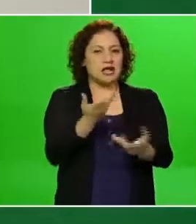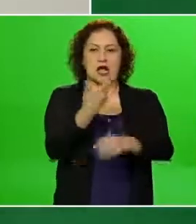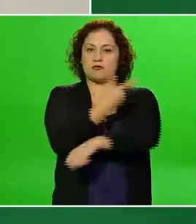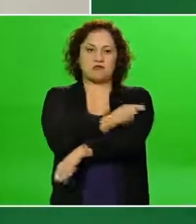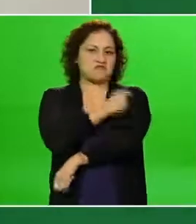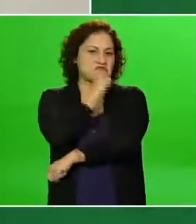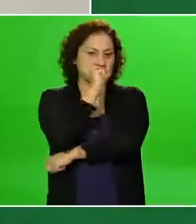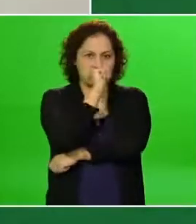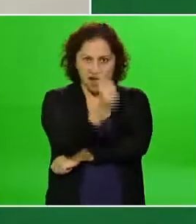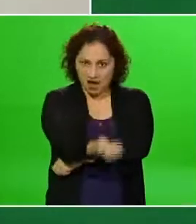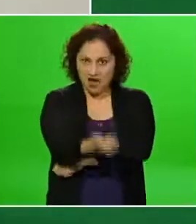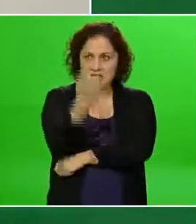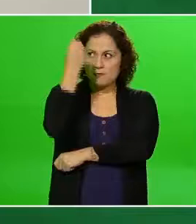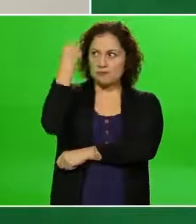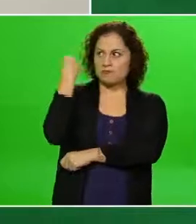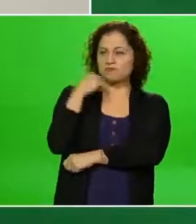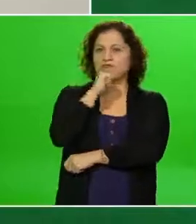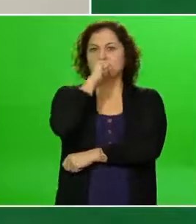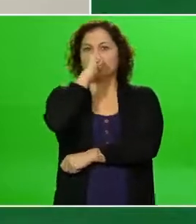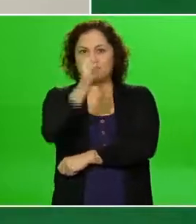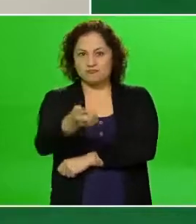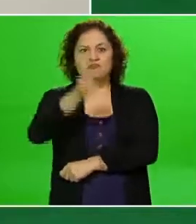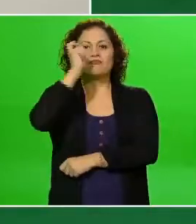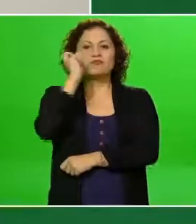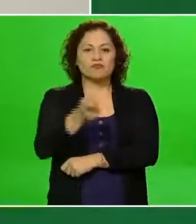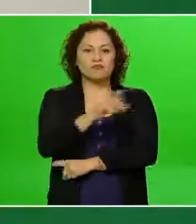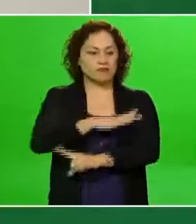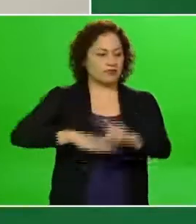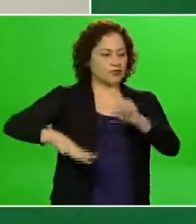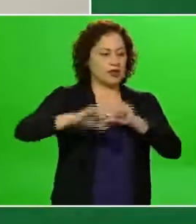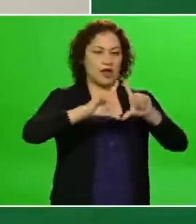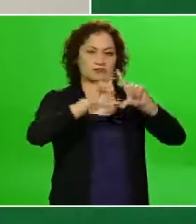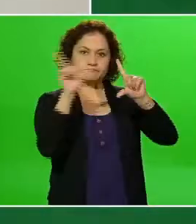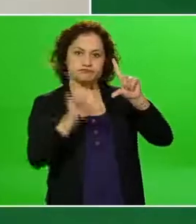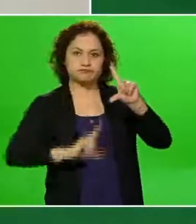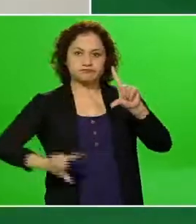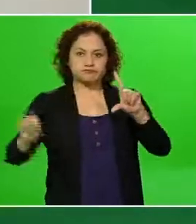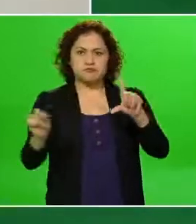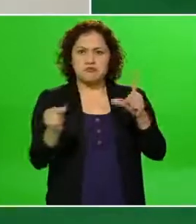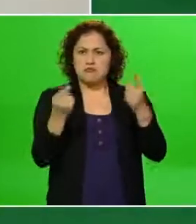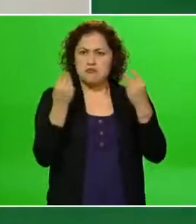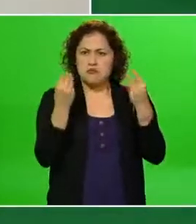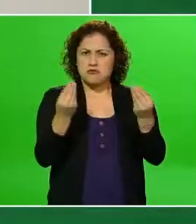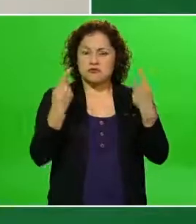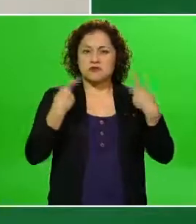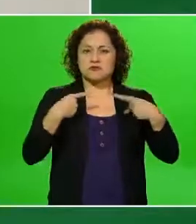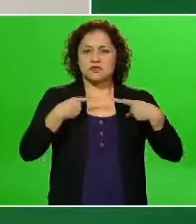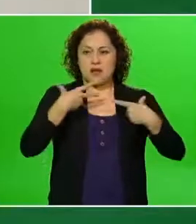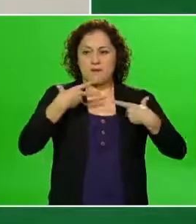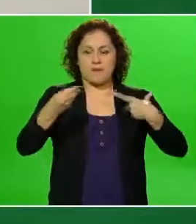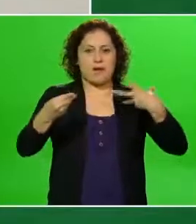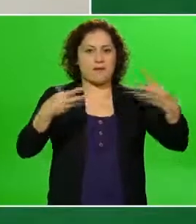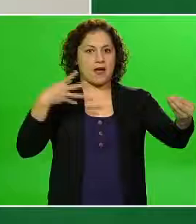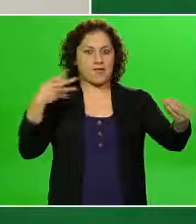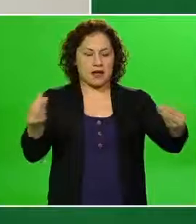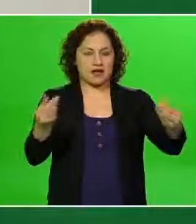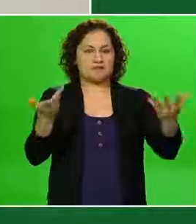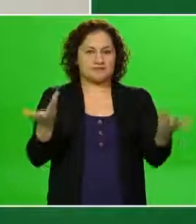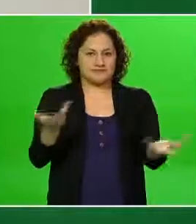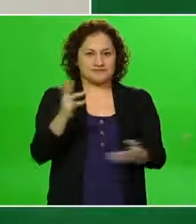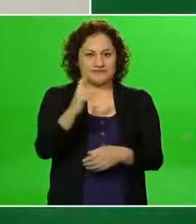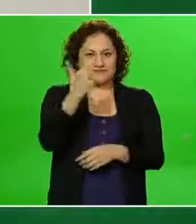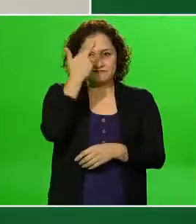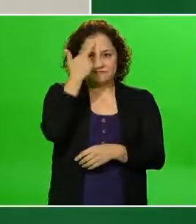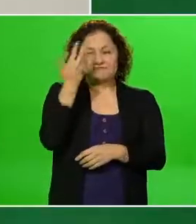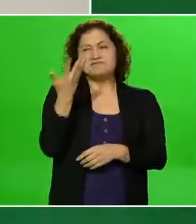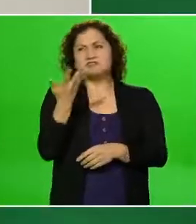la gran mayoría de la población en México, estábamos hablando que prácticamente todos en ese momento, es decir, remontándonos al mes